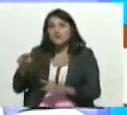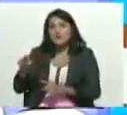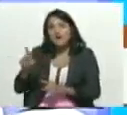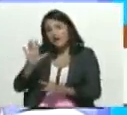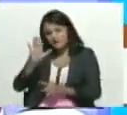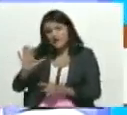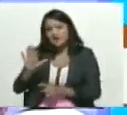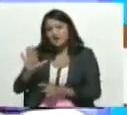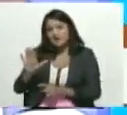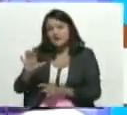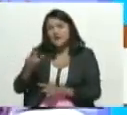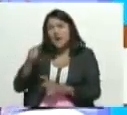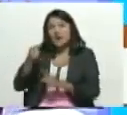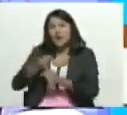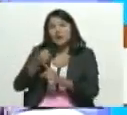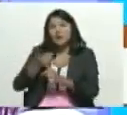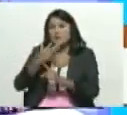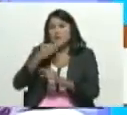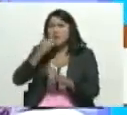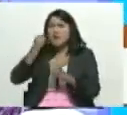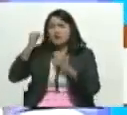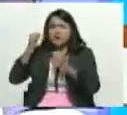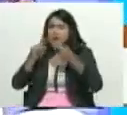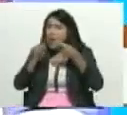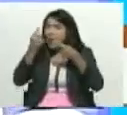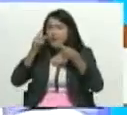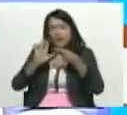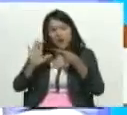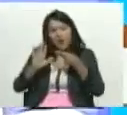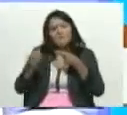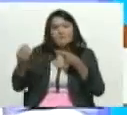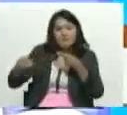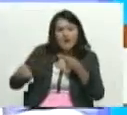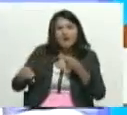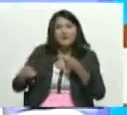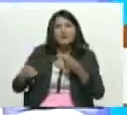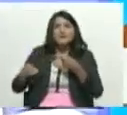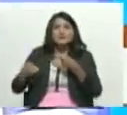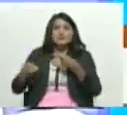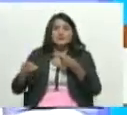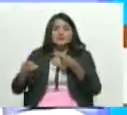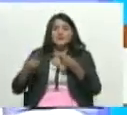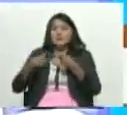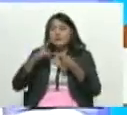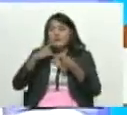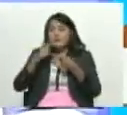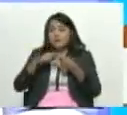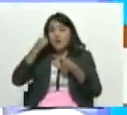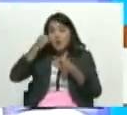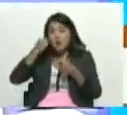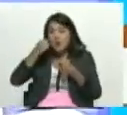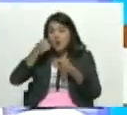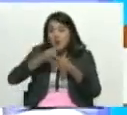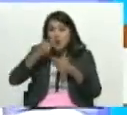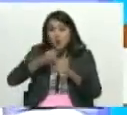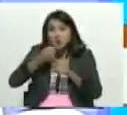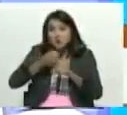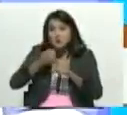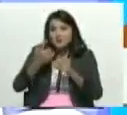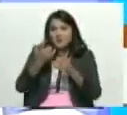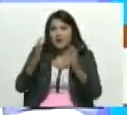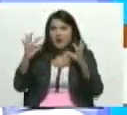no Solamente sobre protestas No deberíamos escribir sobre las luchas Solo cuando hay Diez mil personas en una calle en